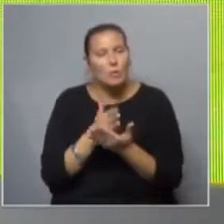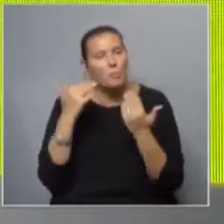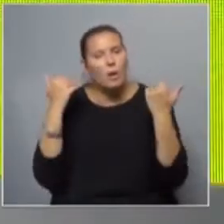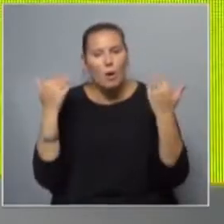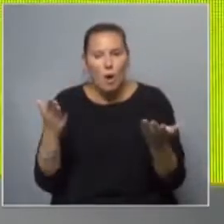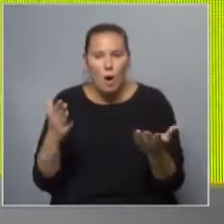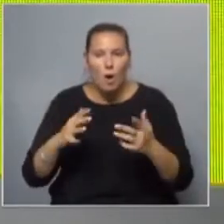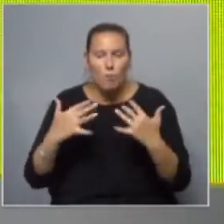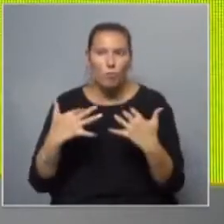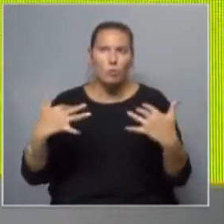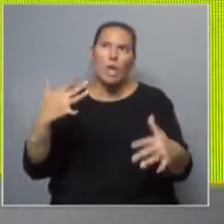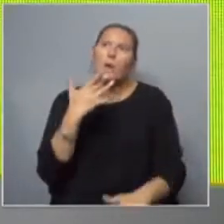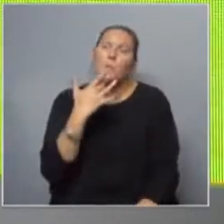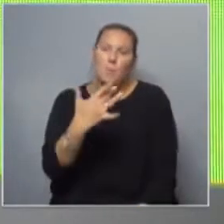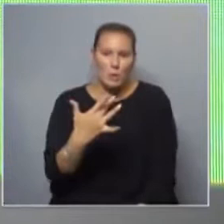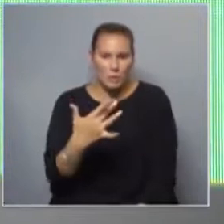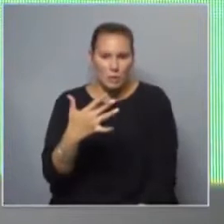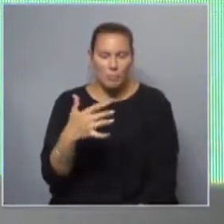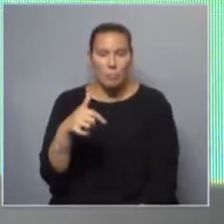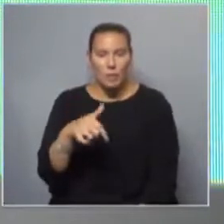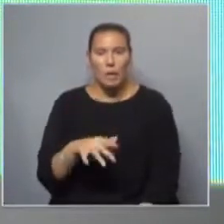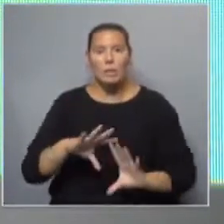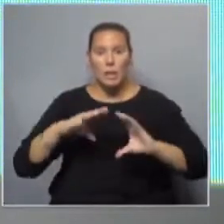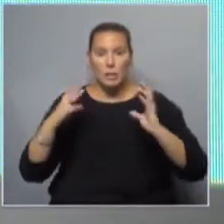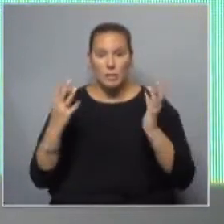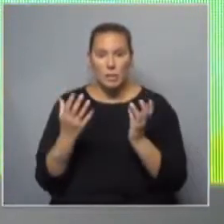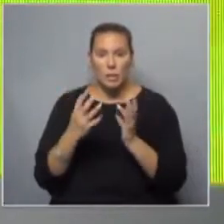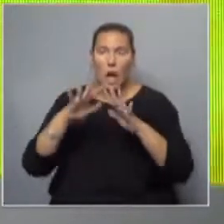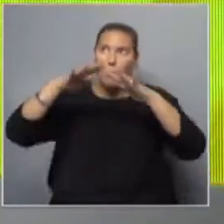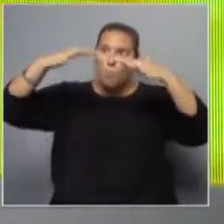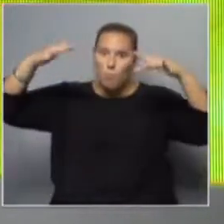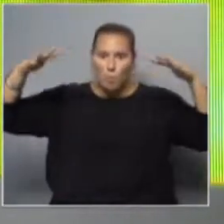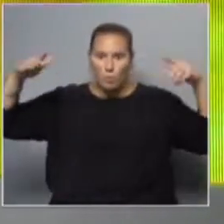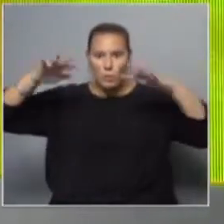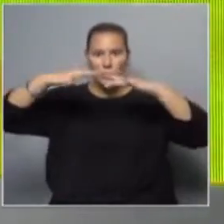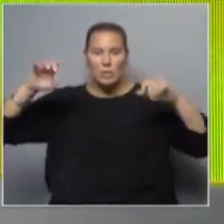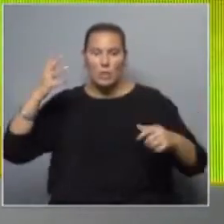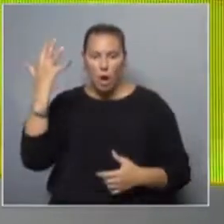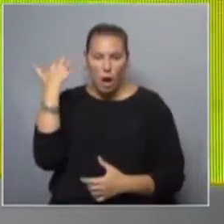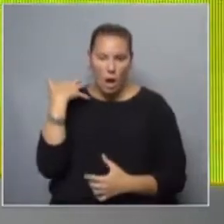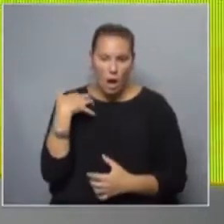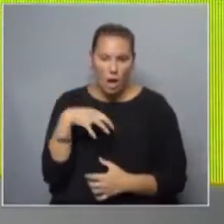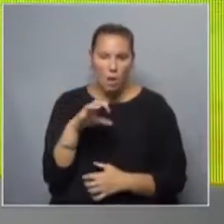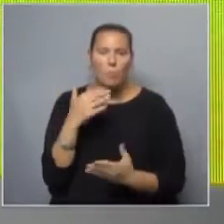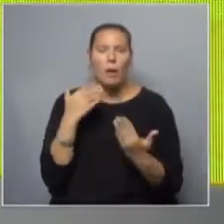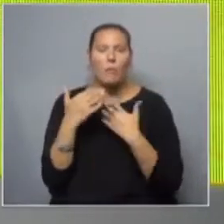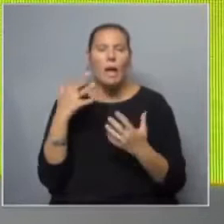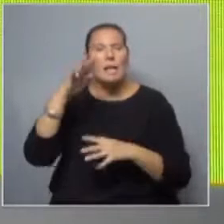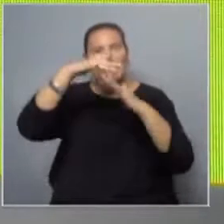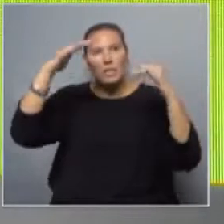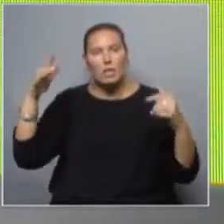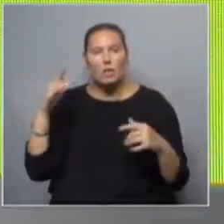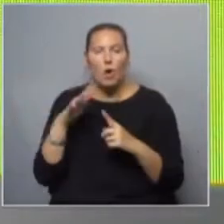ofrece funciones maravillosas. En este caso, de la Tierra al Universo, el cielo del León, para hablar del cielo de otoño,